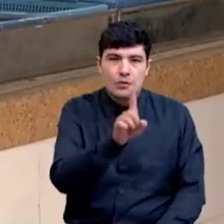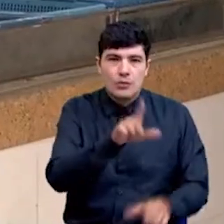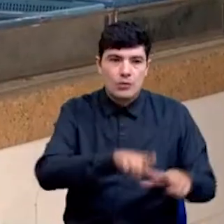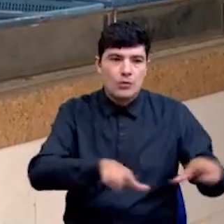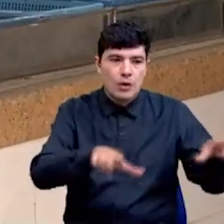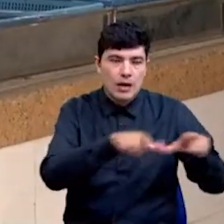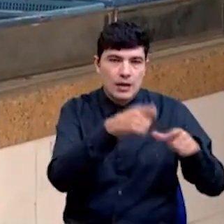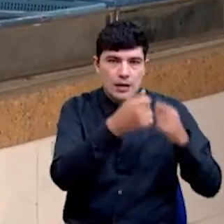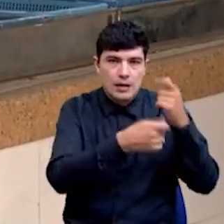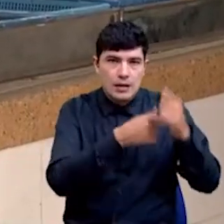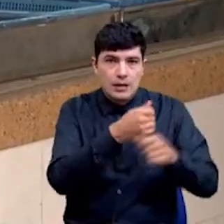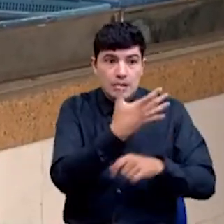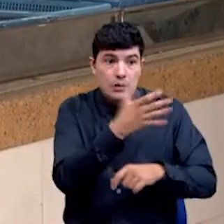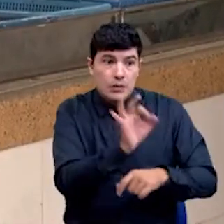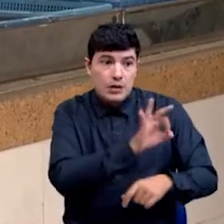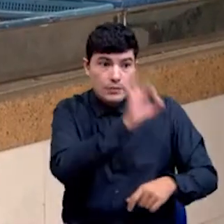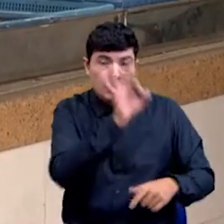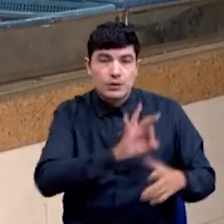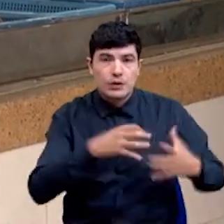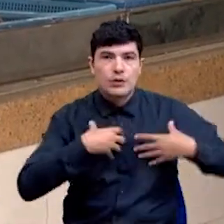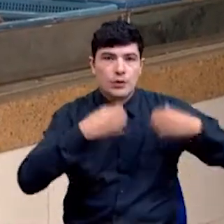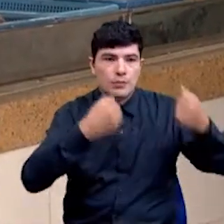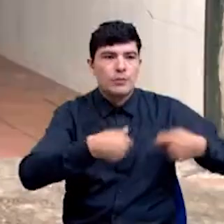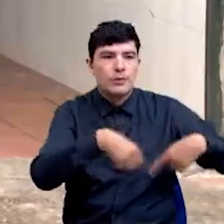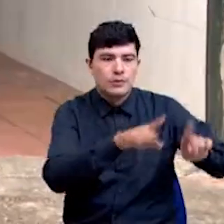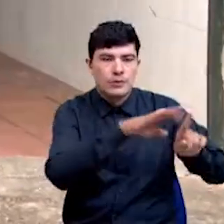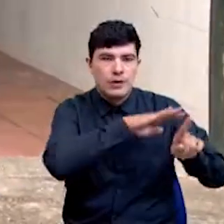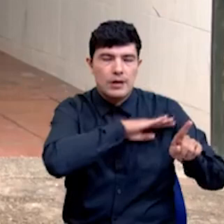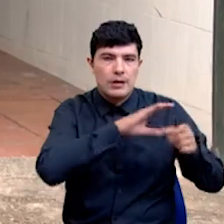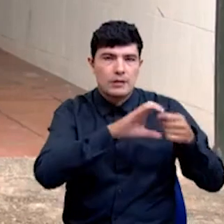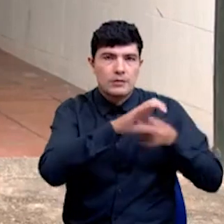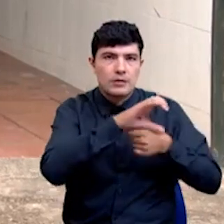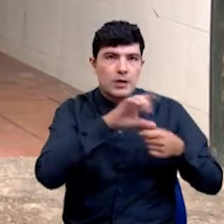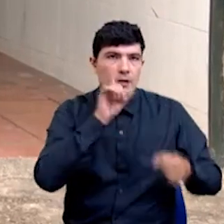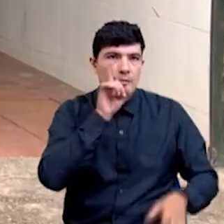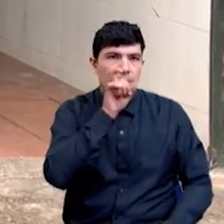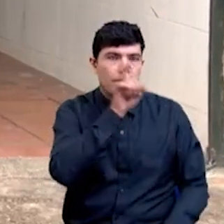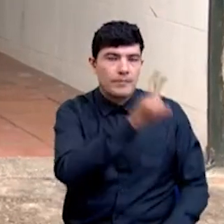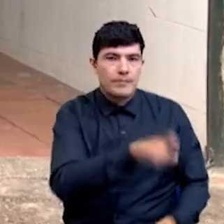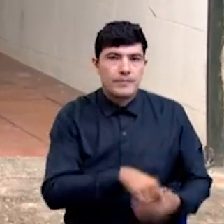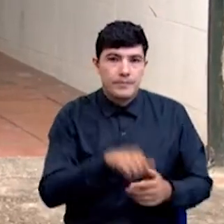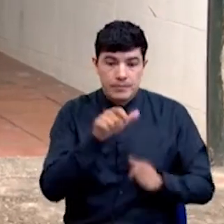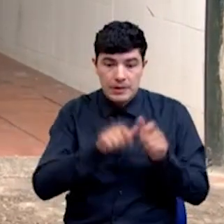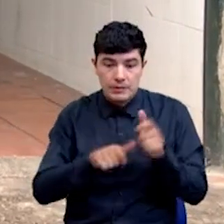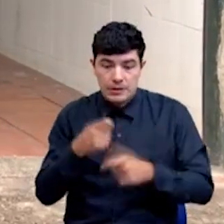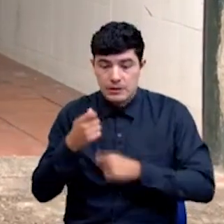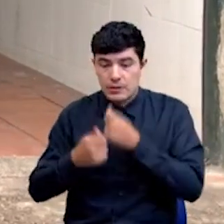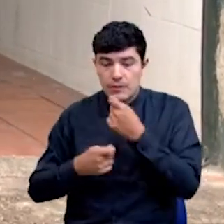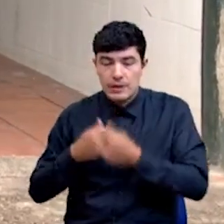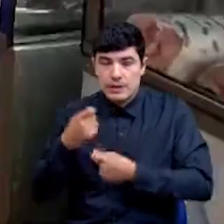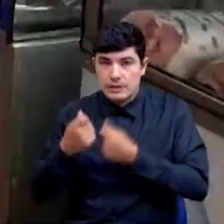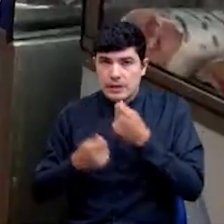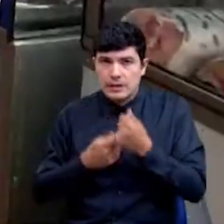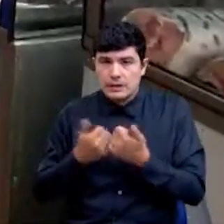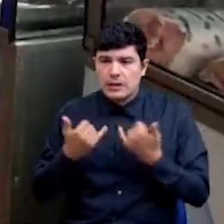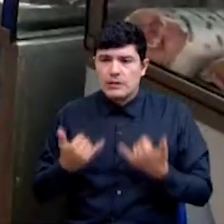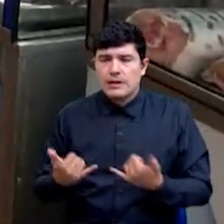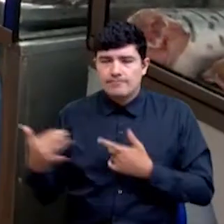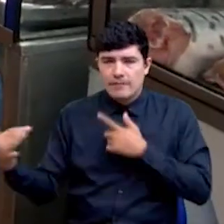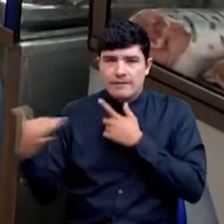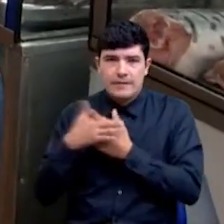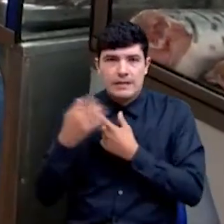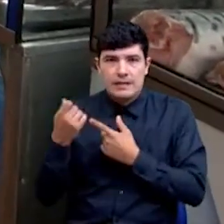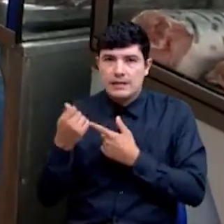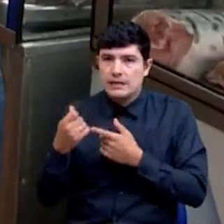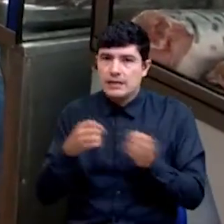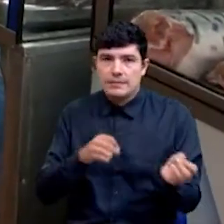del 50% son de propiedad de la alcaldía de Bucaramanga. Para los comerciantes se estaría presentando un déficit